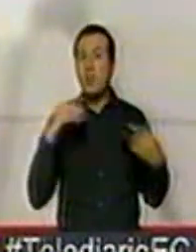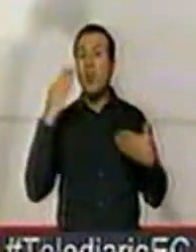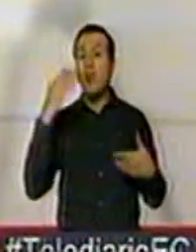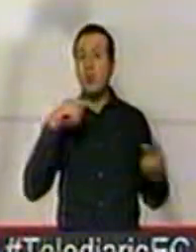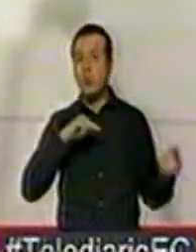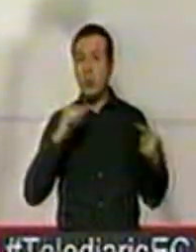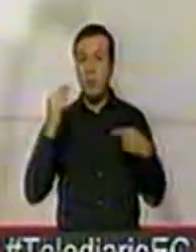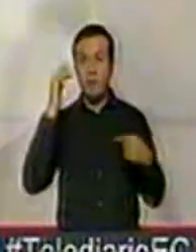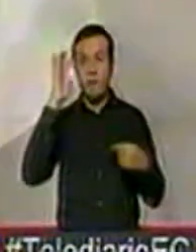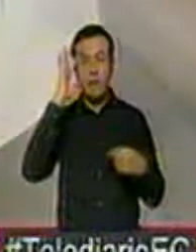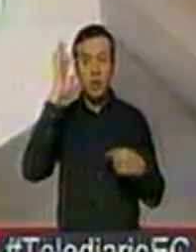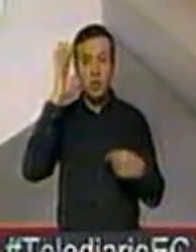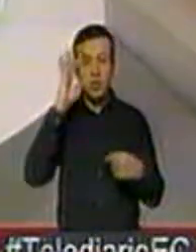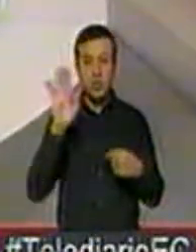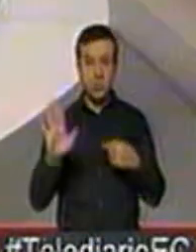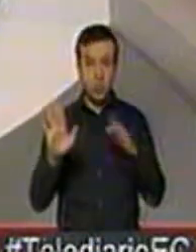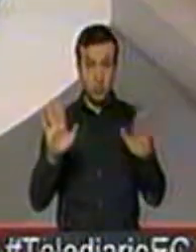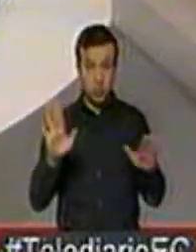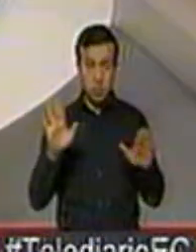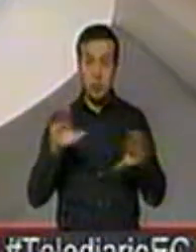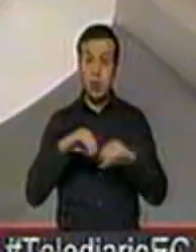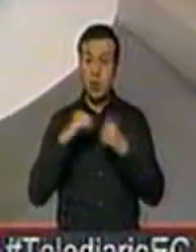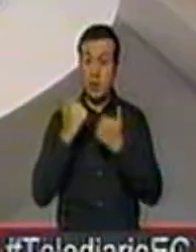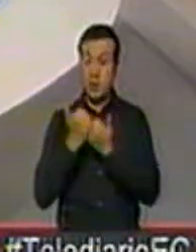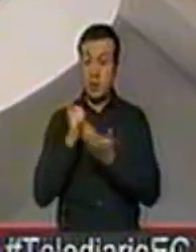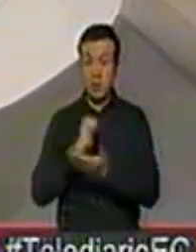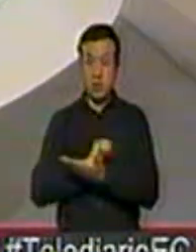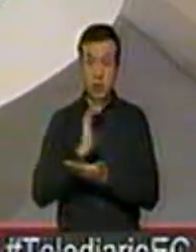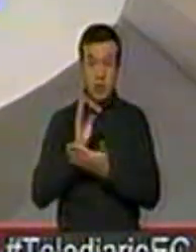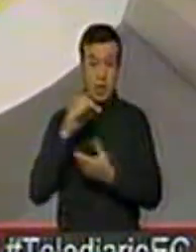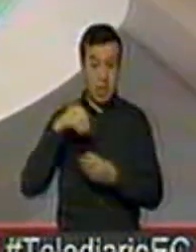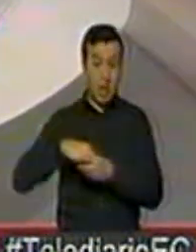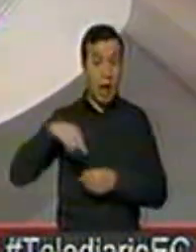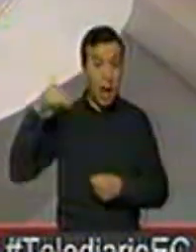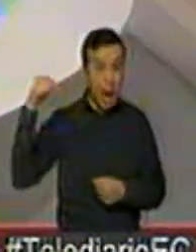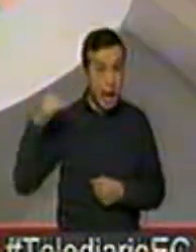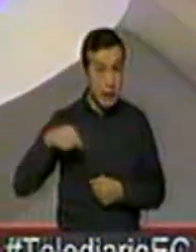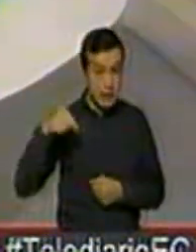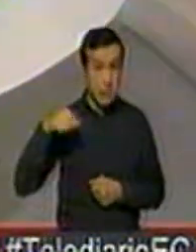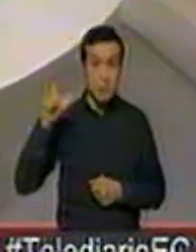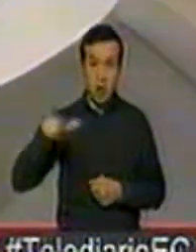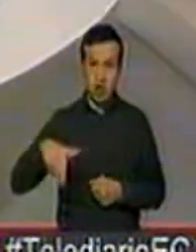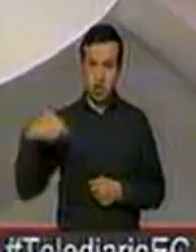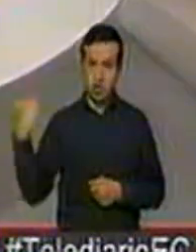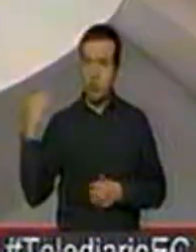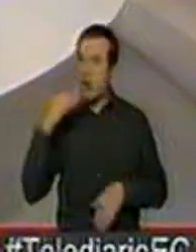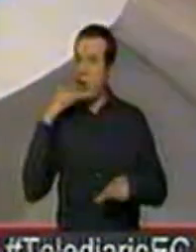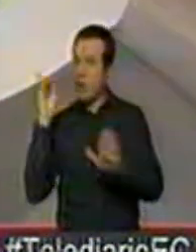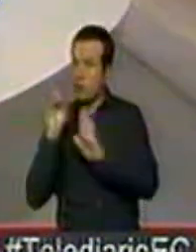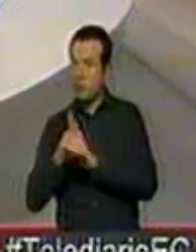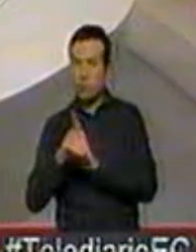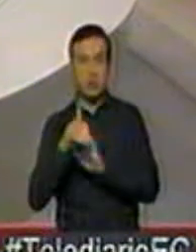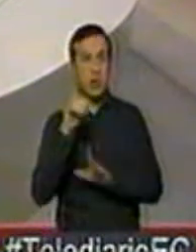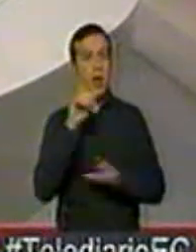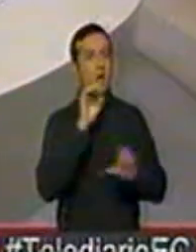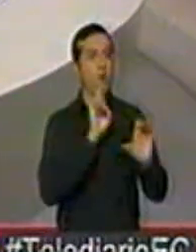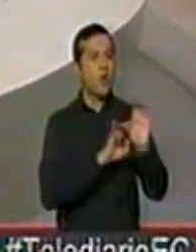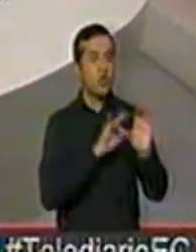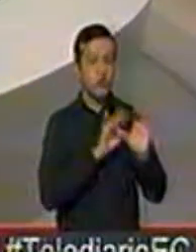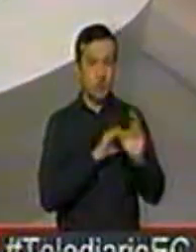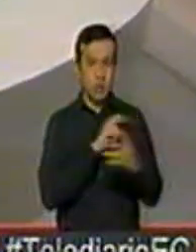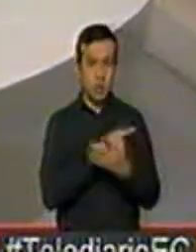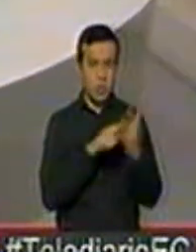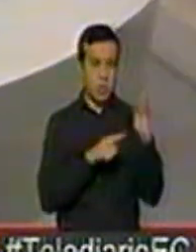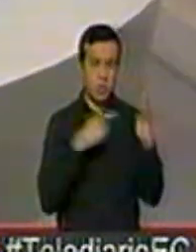e ideológicos. Es en el Pleno de la Asamblea Nacional donde los interpelantes y también las personas